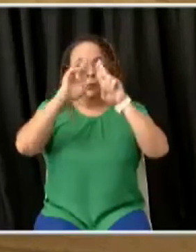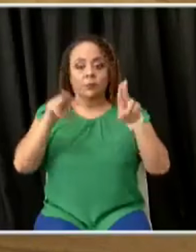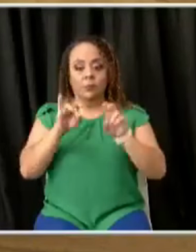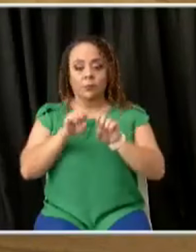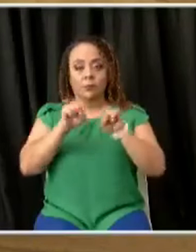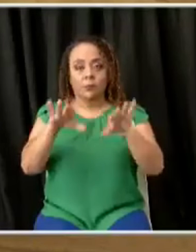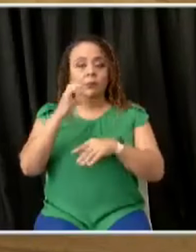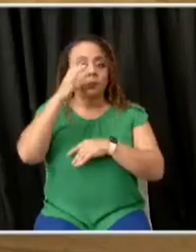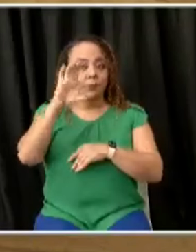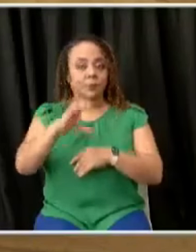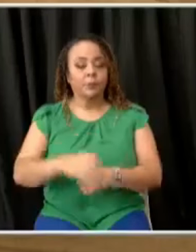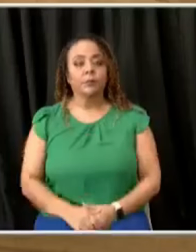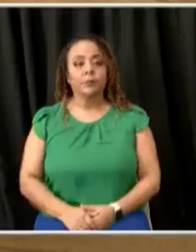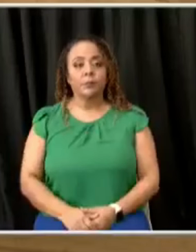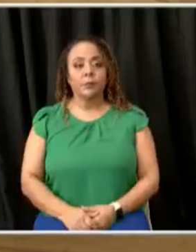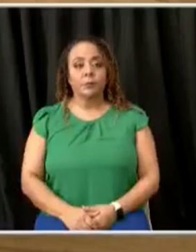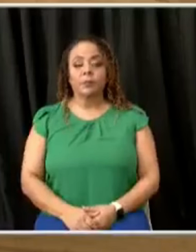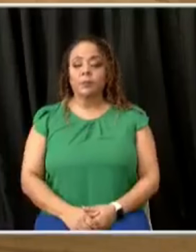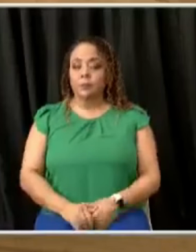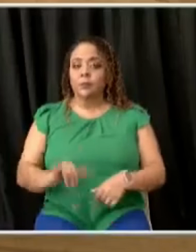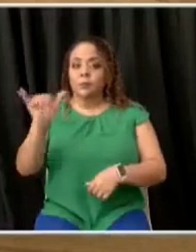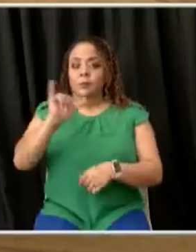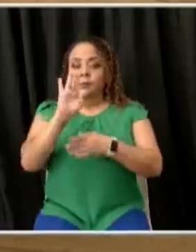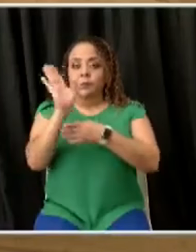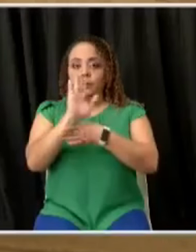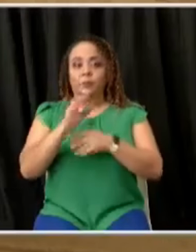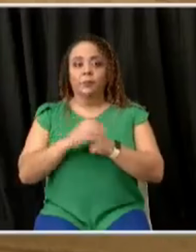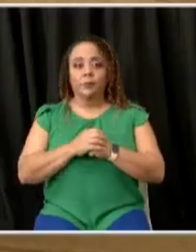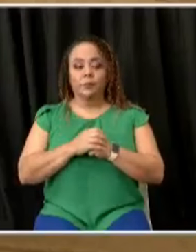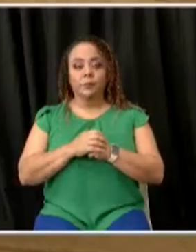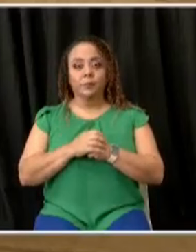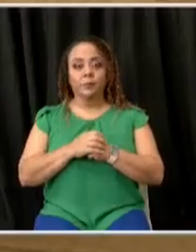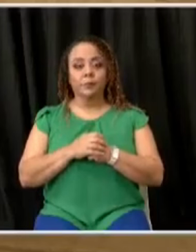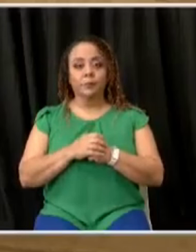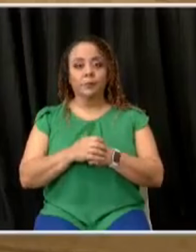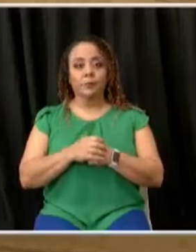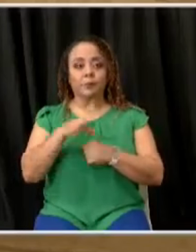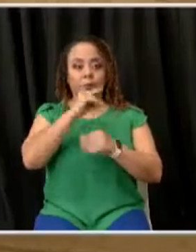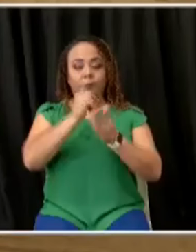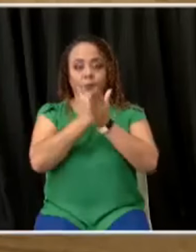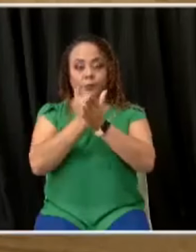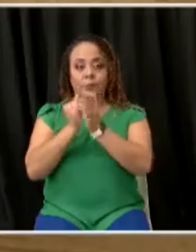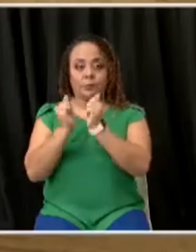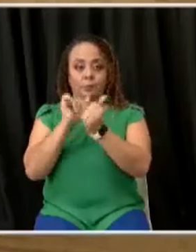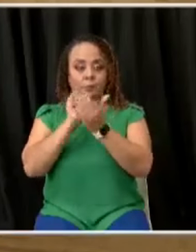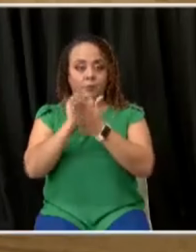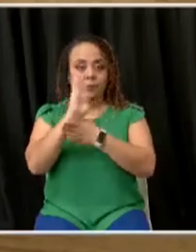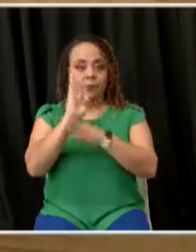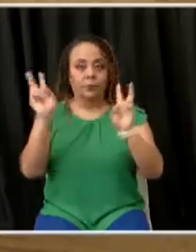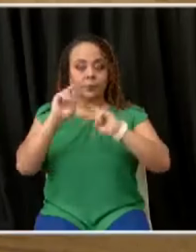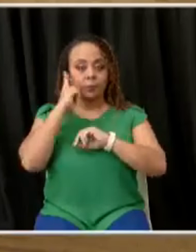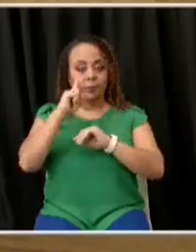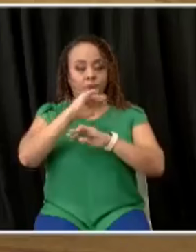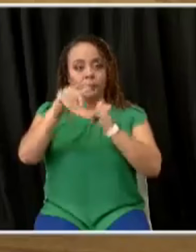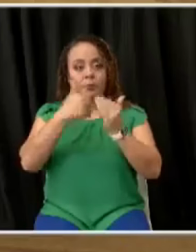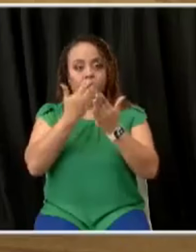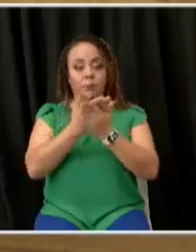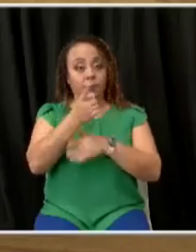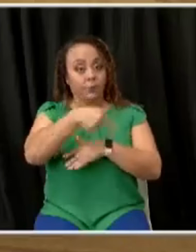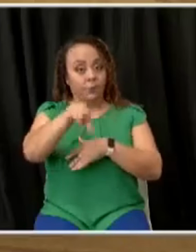de Facebook, donde también estaremos transmitiendo y colaborando con esta transmisión en vivo para que todas y